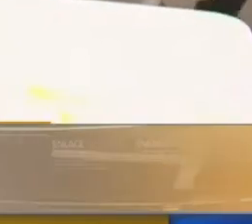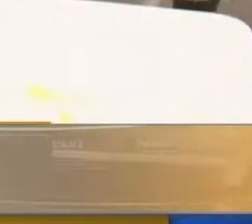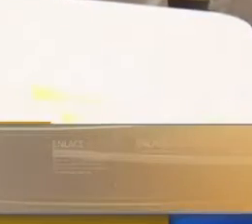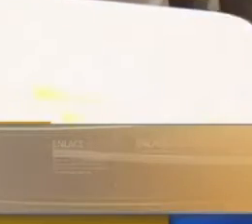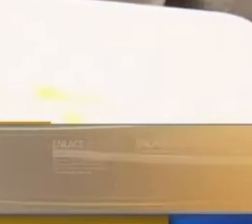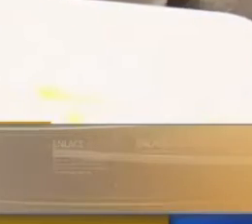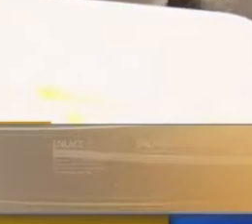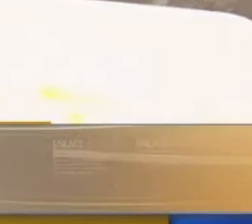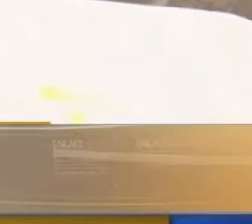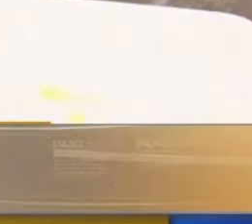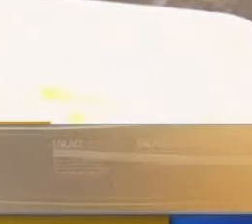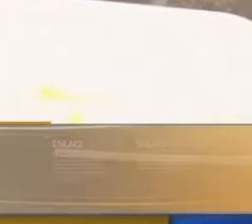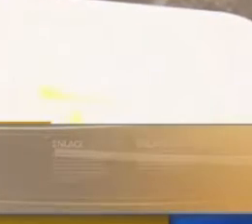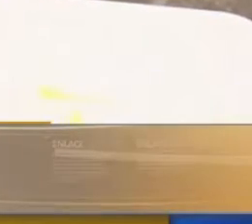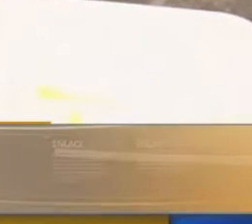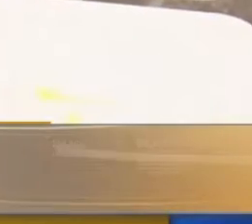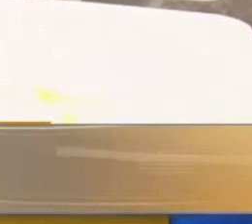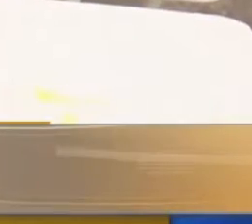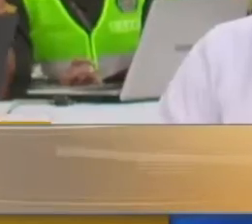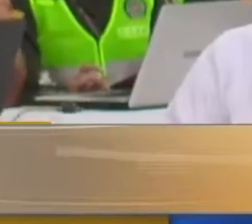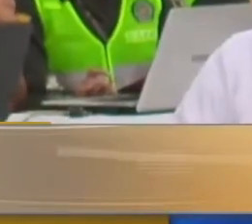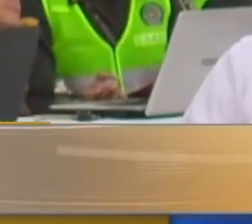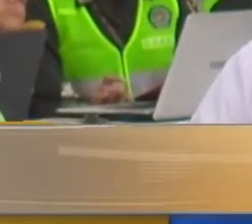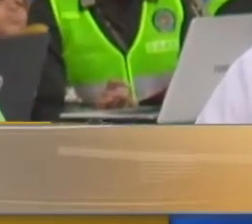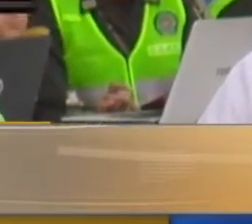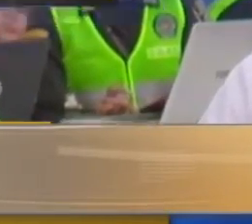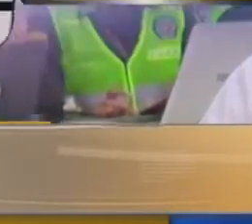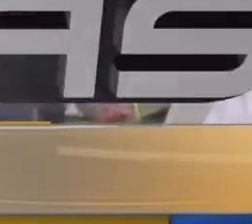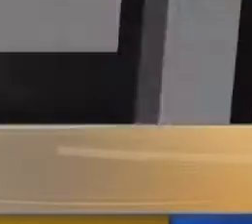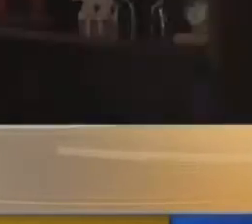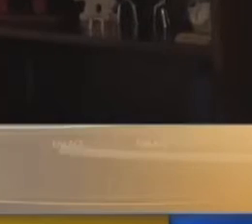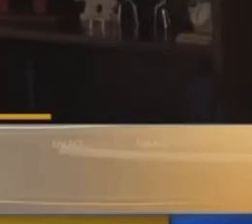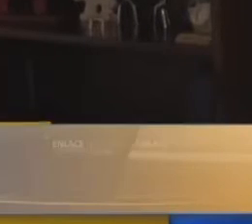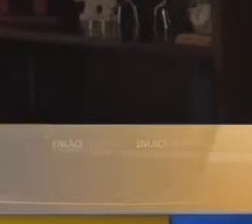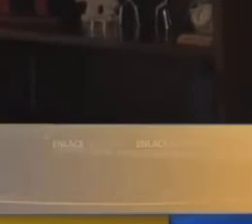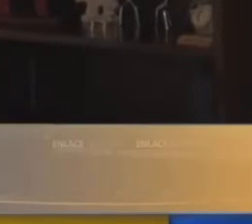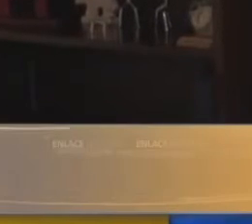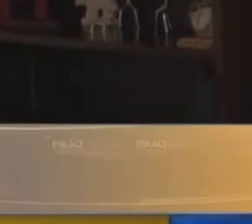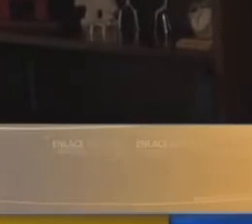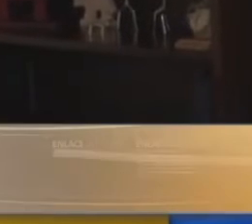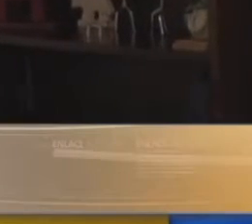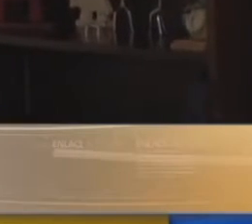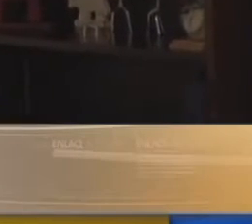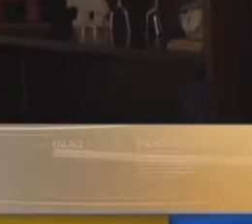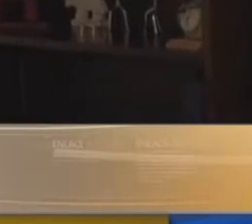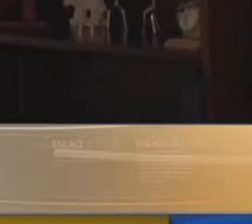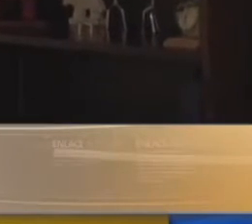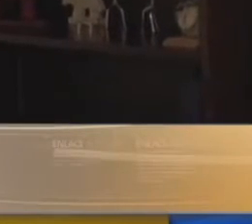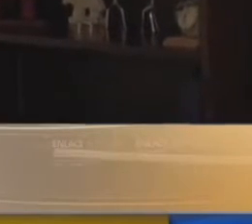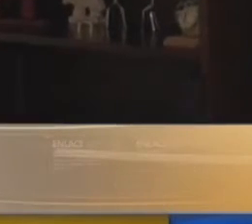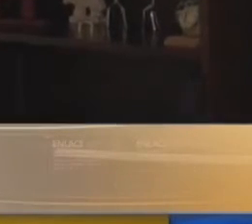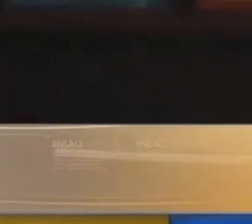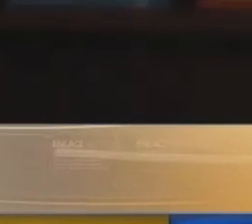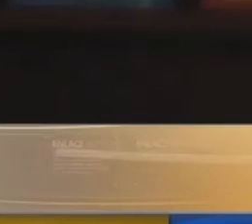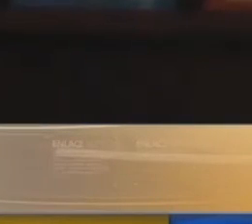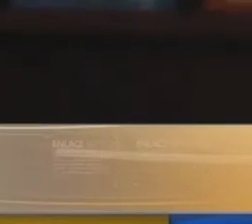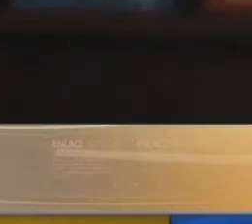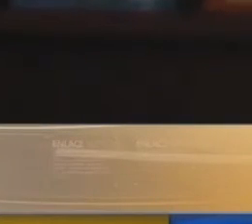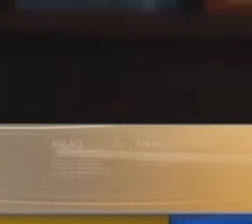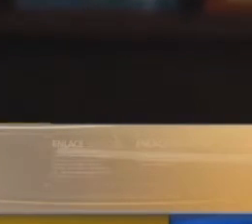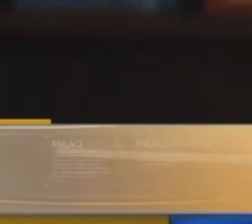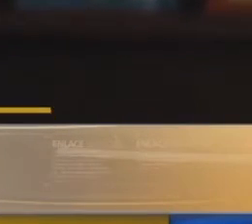otros sectores de la ciudad. La institución busca acercar a los más pequeños con los uniformados. Alcalde de Barranca Bermeja, Darío Echeverri, le respondió a las víctimas